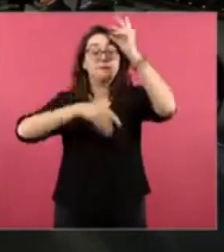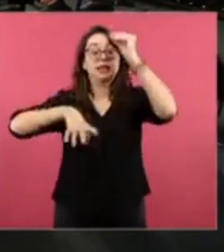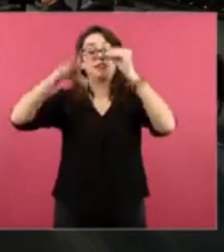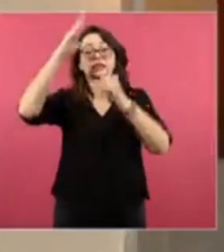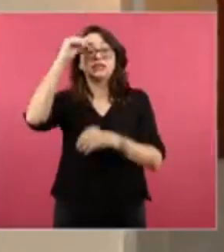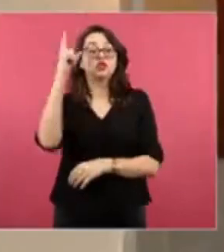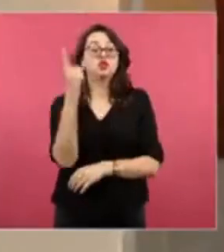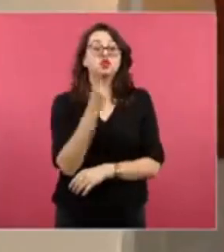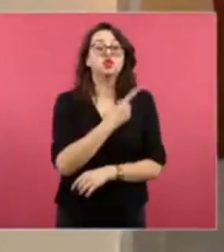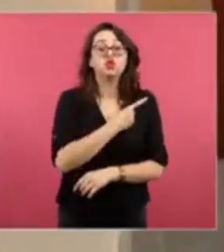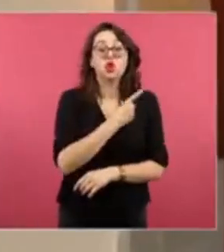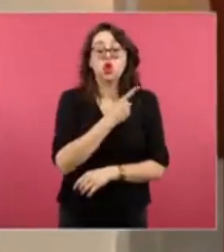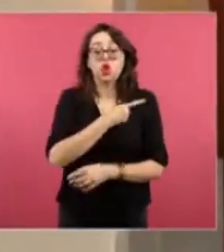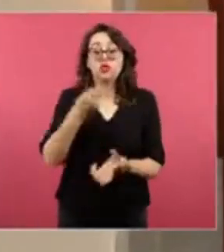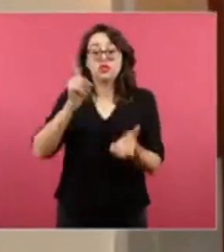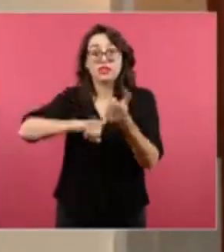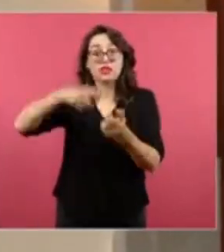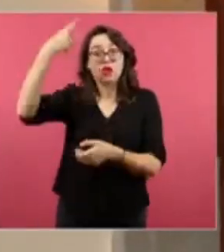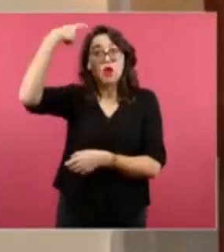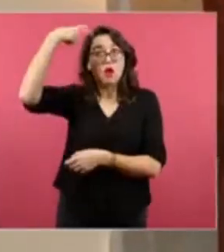tienen muchos saberes.